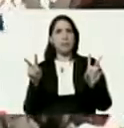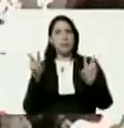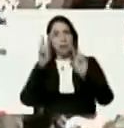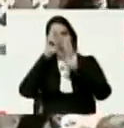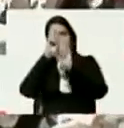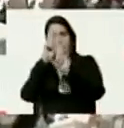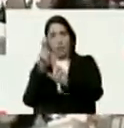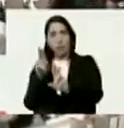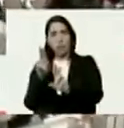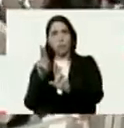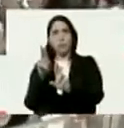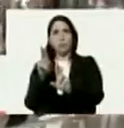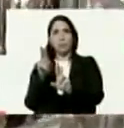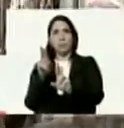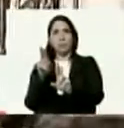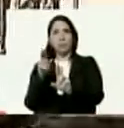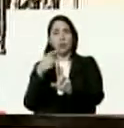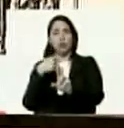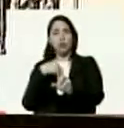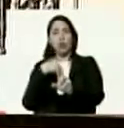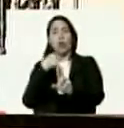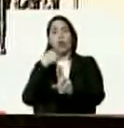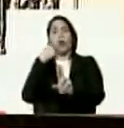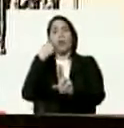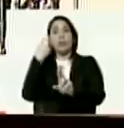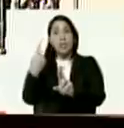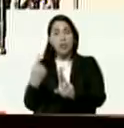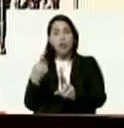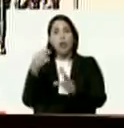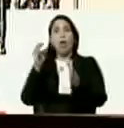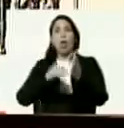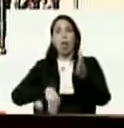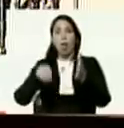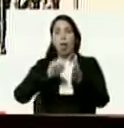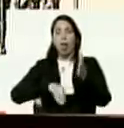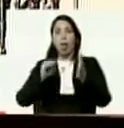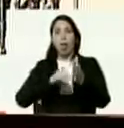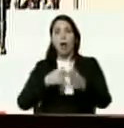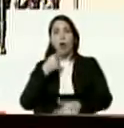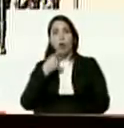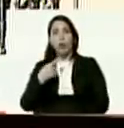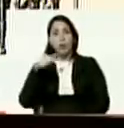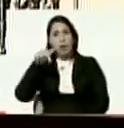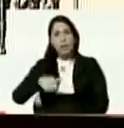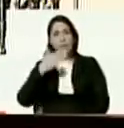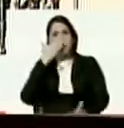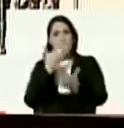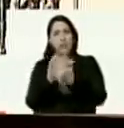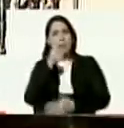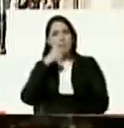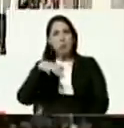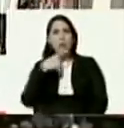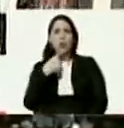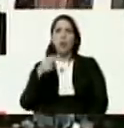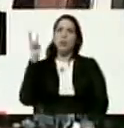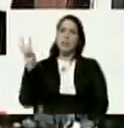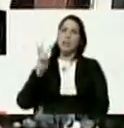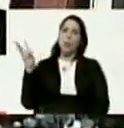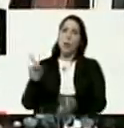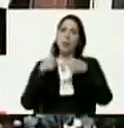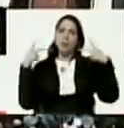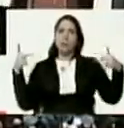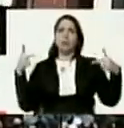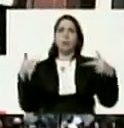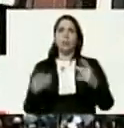respeto. Yo lo he dicho mil veces y lo digo aquí frente al pueblo. Se lo dije al Washington Post.